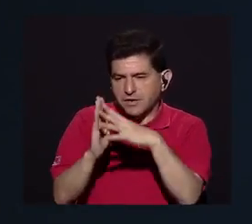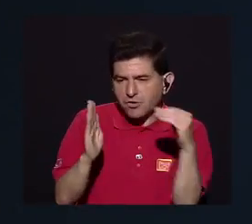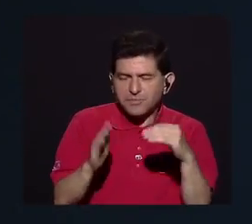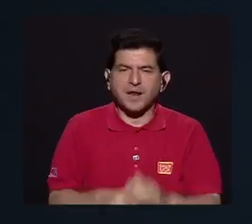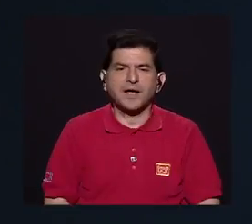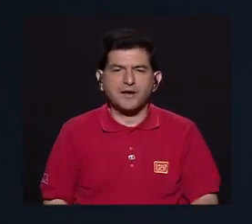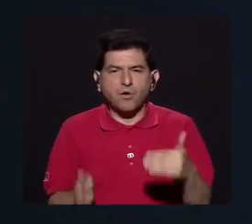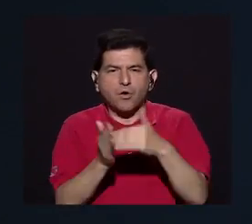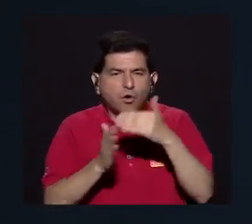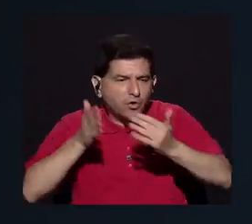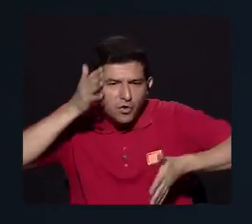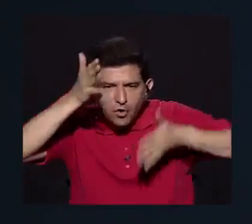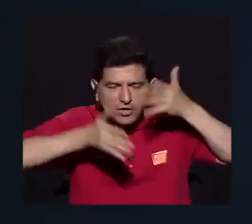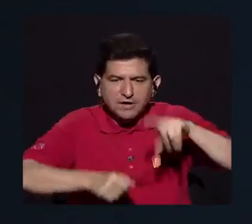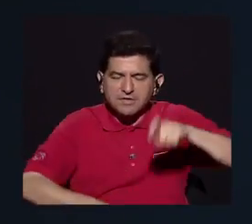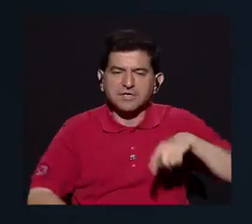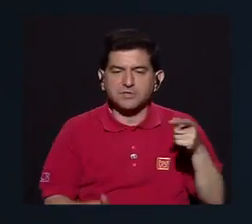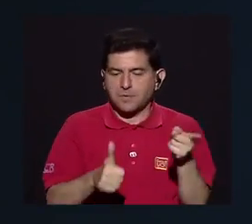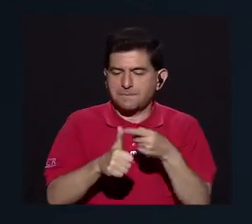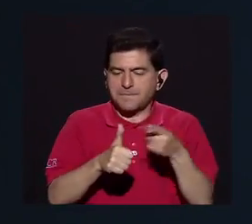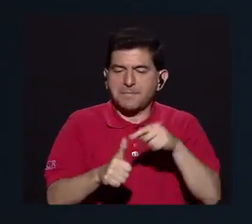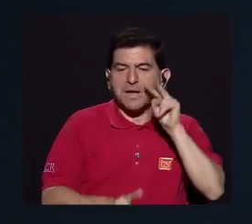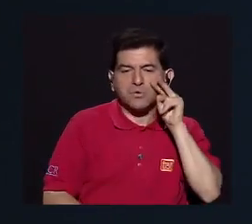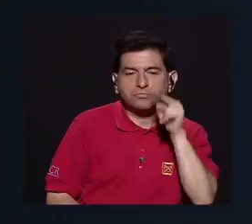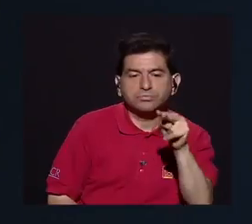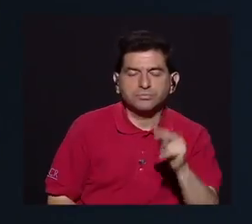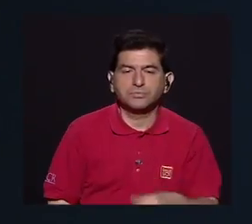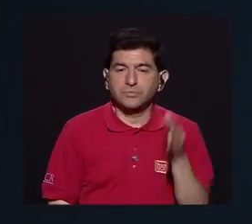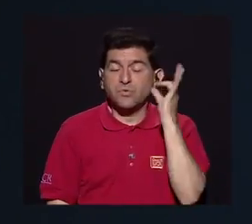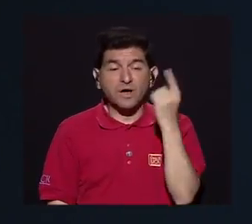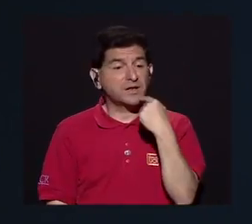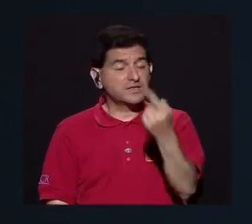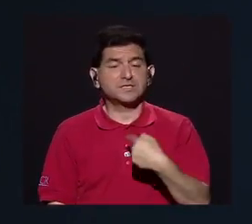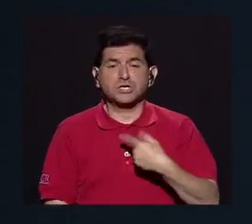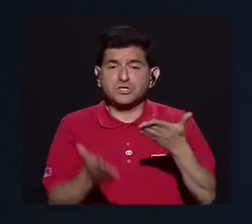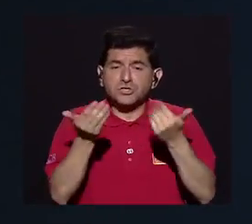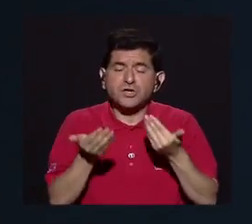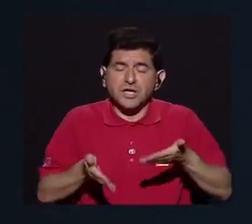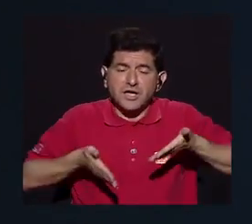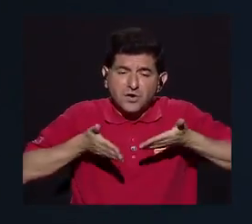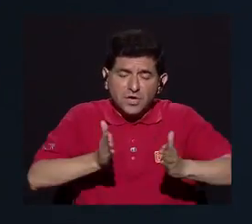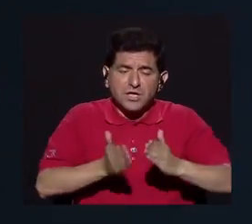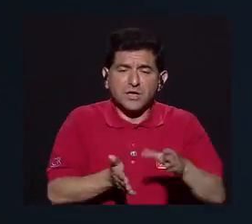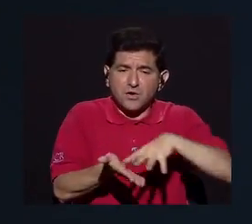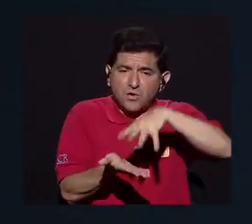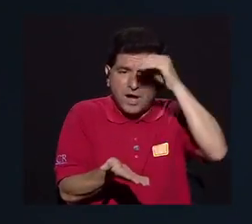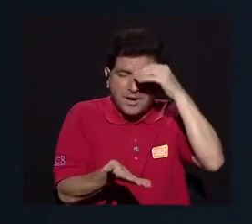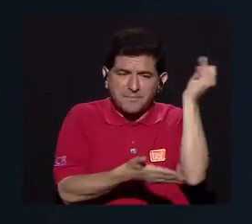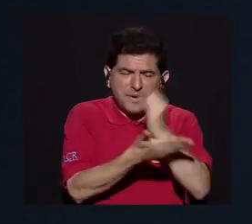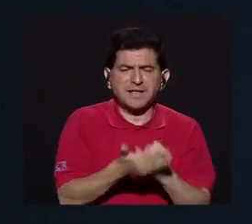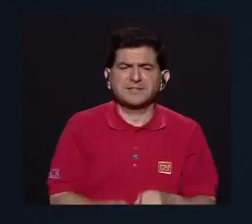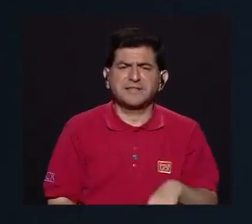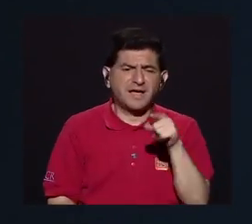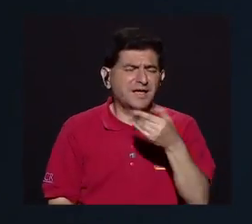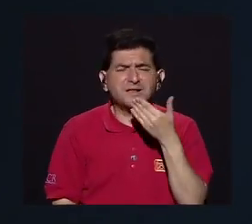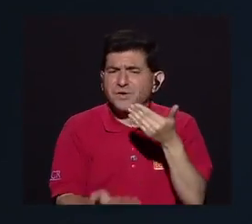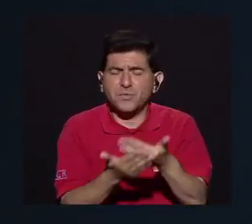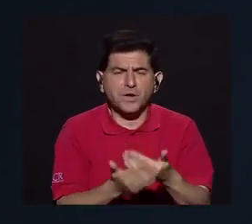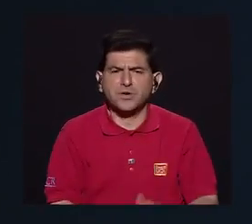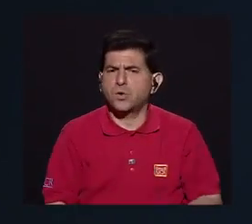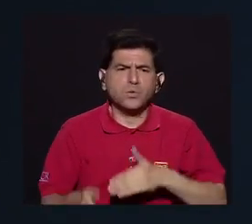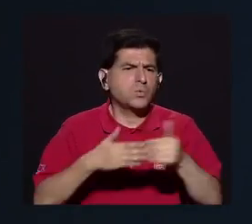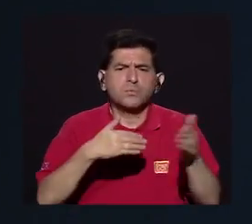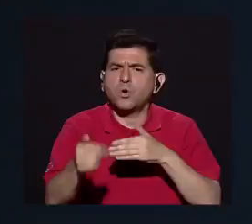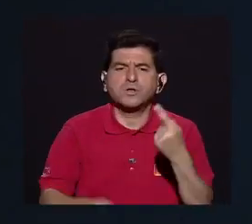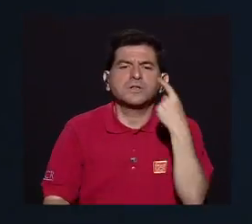o recrear algo, necesito observarlo. Hay señoras que me dicen, quiero que mi hijo aprenda a dibujar, pero no es bueno con la mano, no se preocupe. Lo importante es